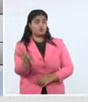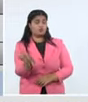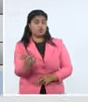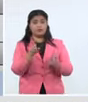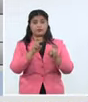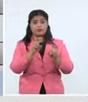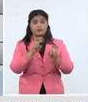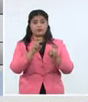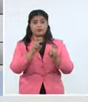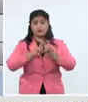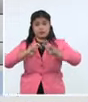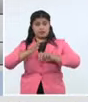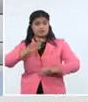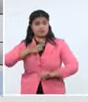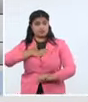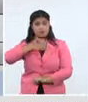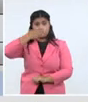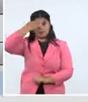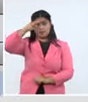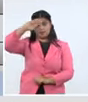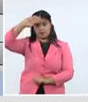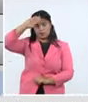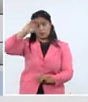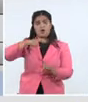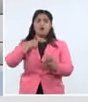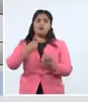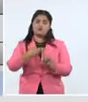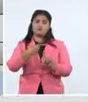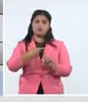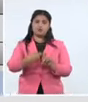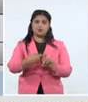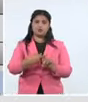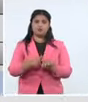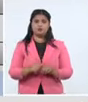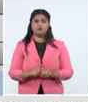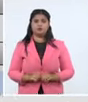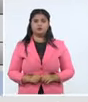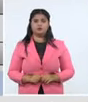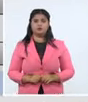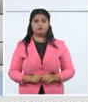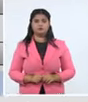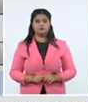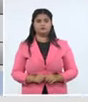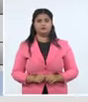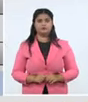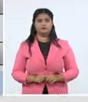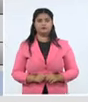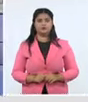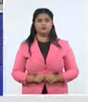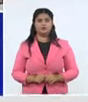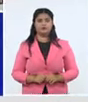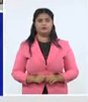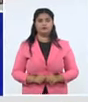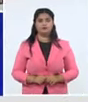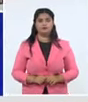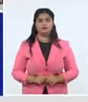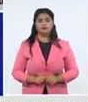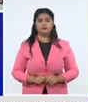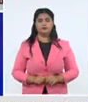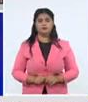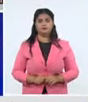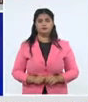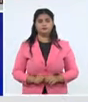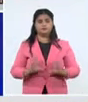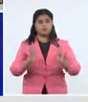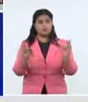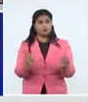muestras procesadas han sido positivas a la COVID-19. Como estamos acostumbrados, de todas las provincias